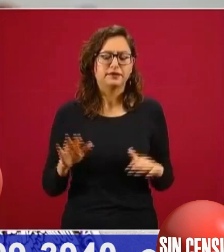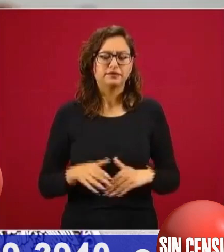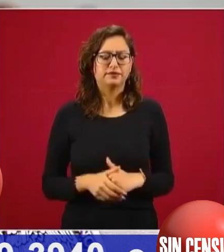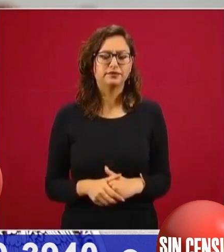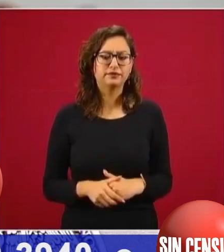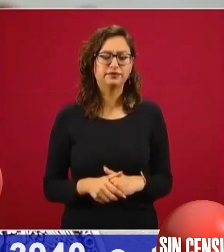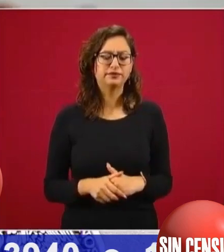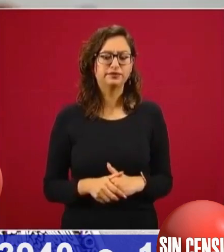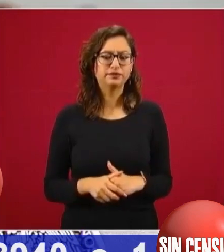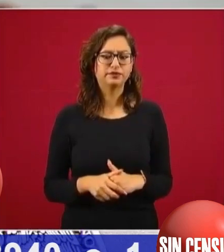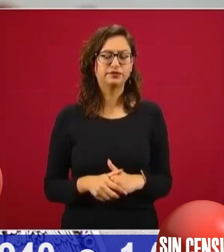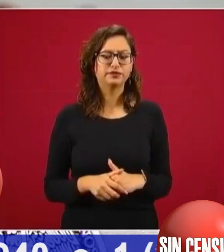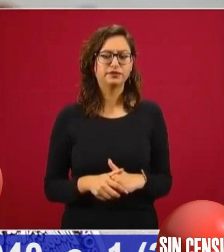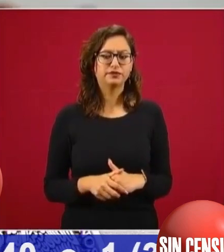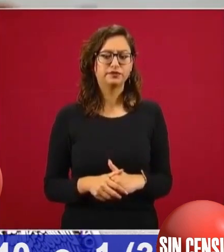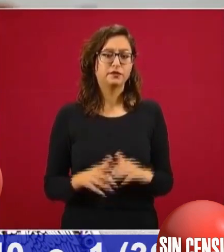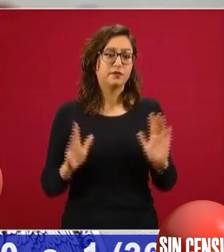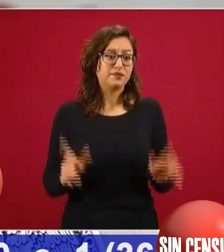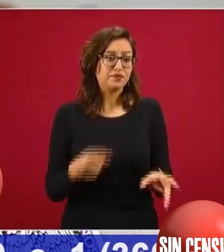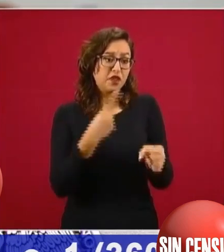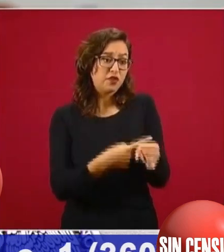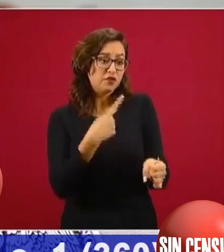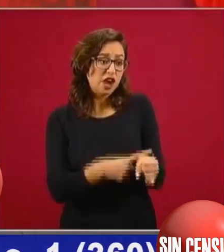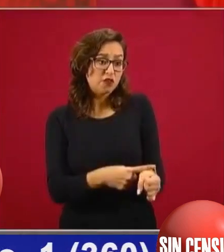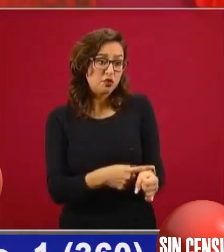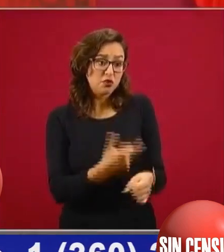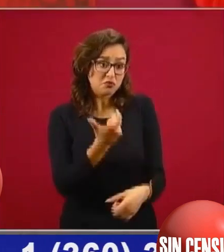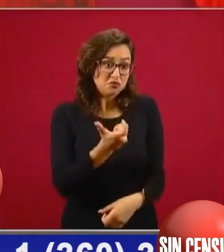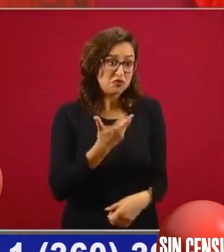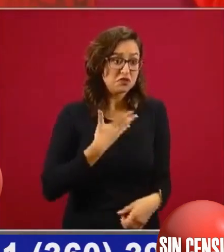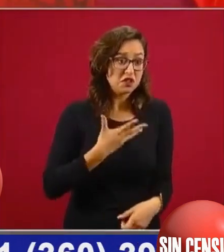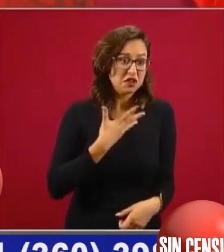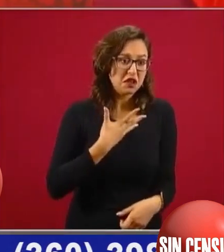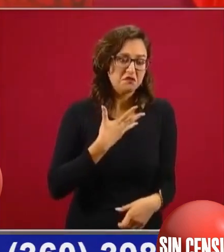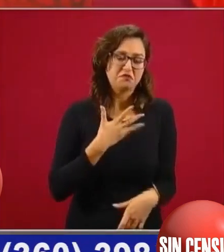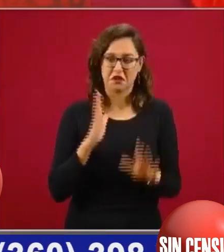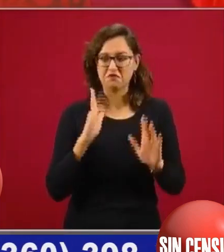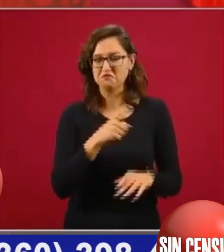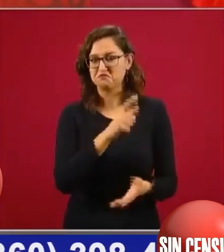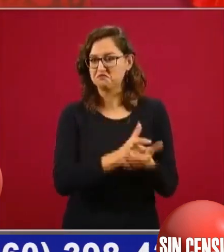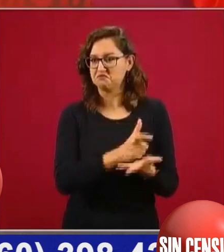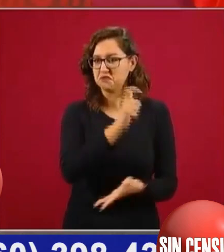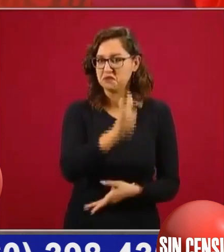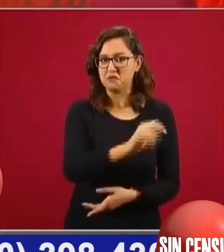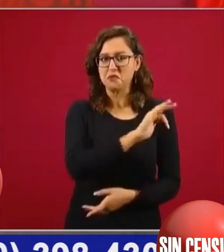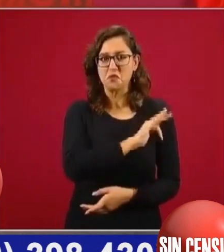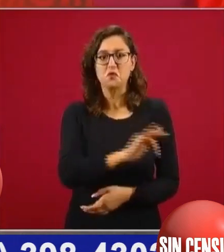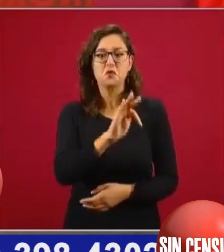y que se cure el que tenga para pagar